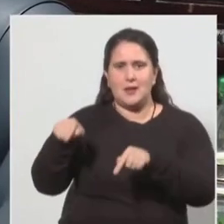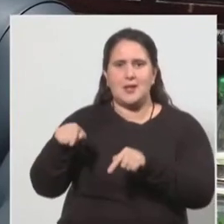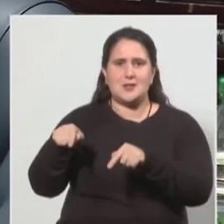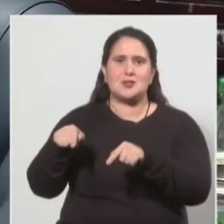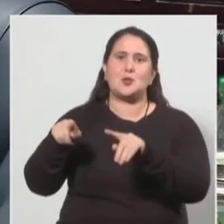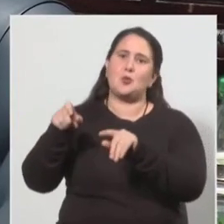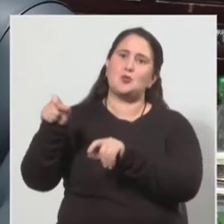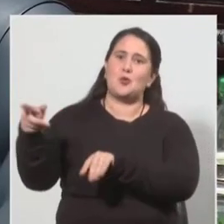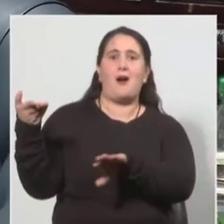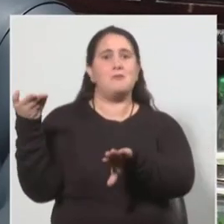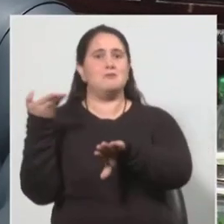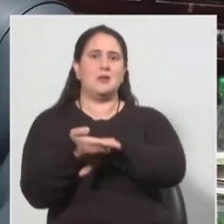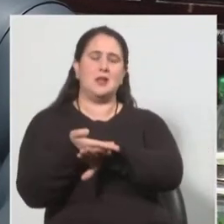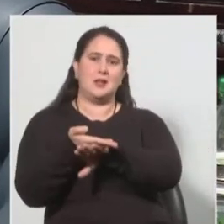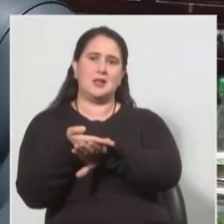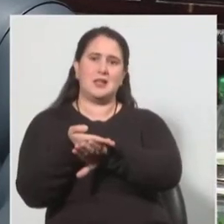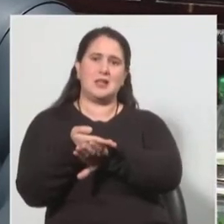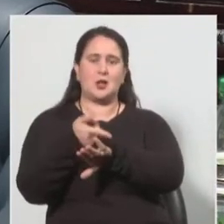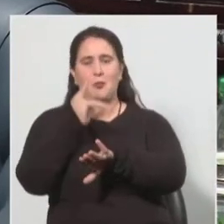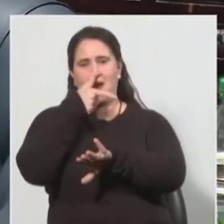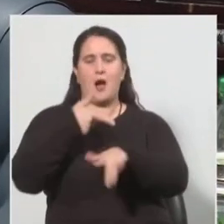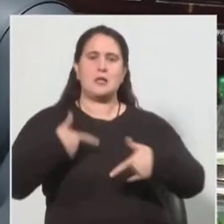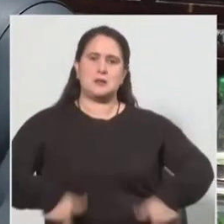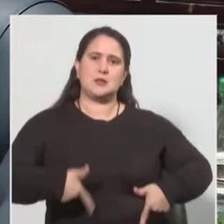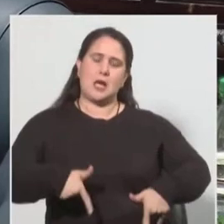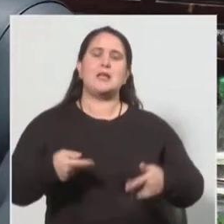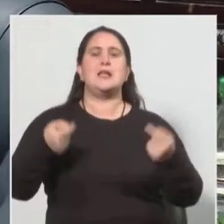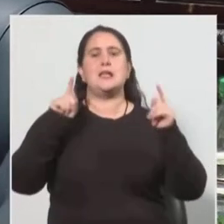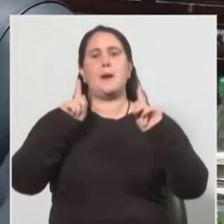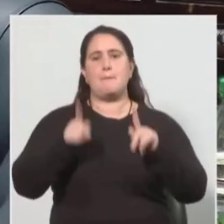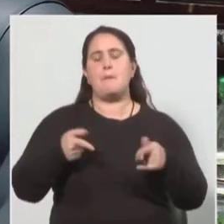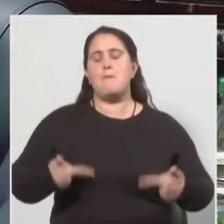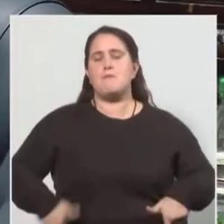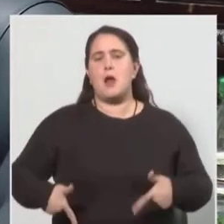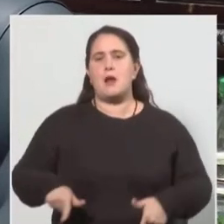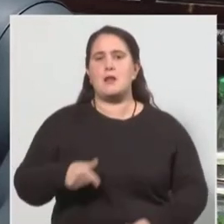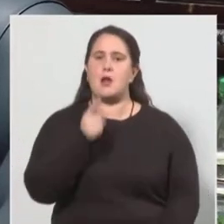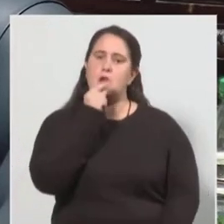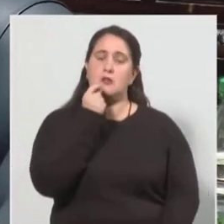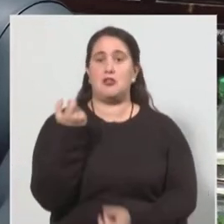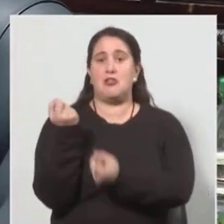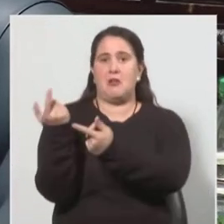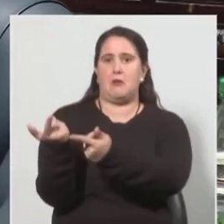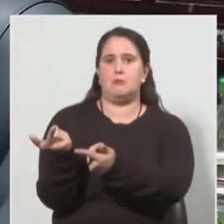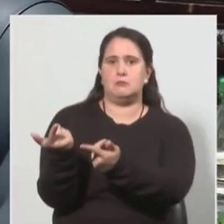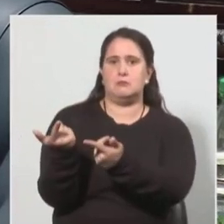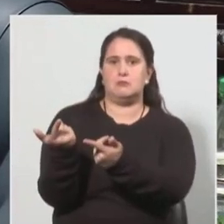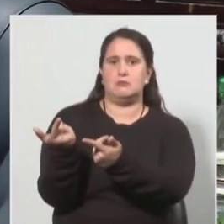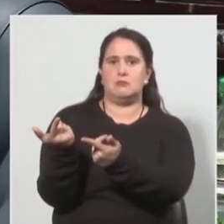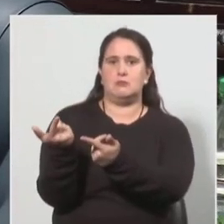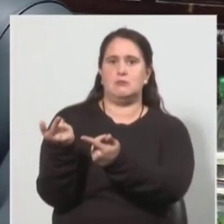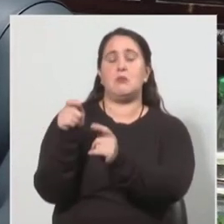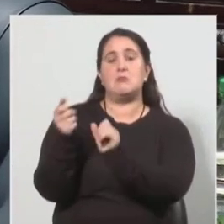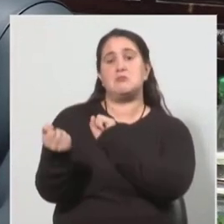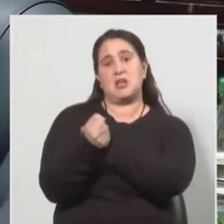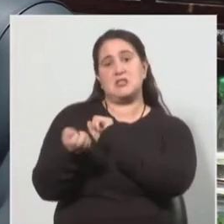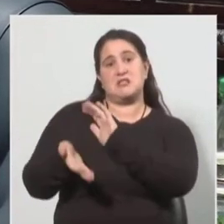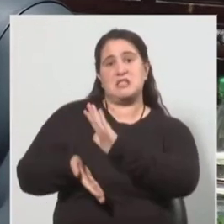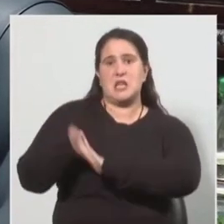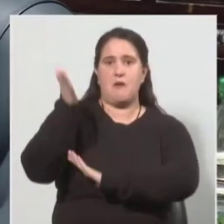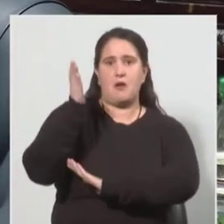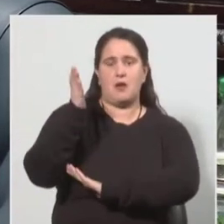resultado de la acción directa de la Cancillería y el Ministerio del Interior. Sale de la